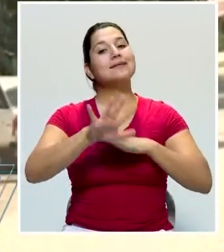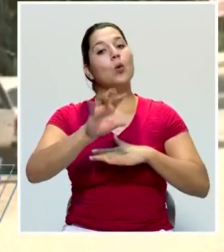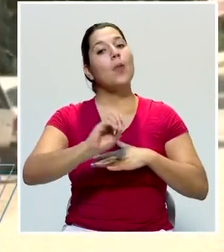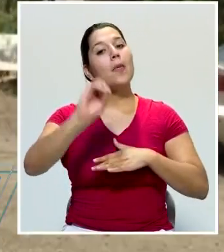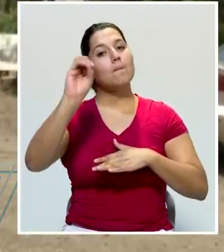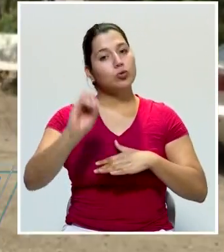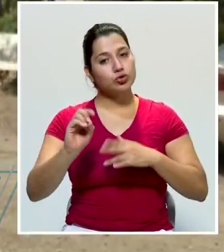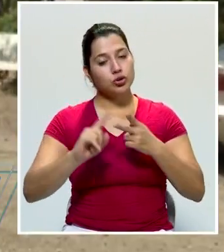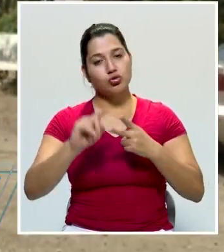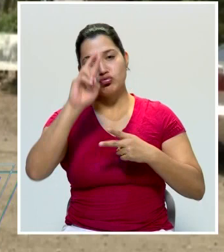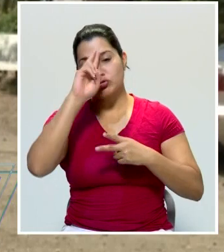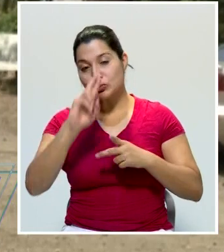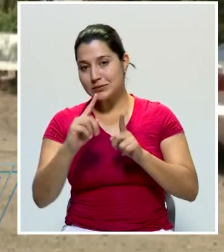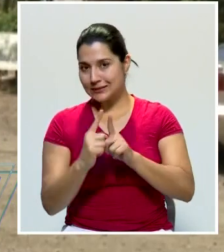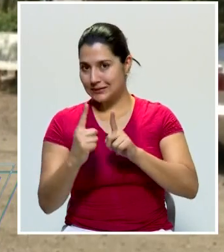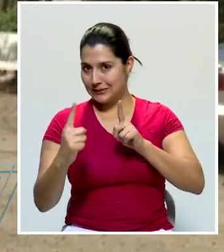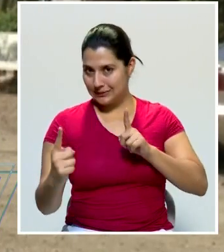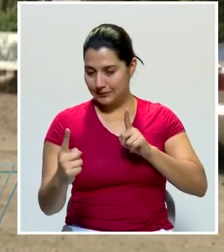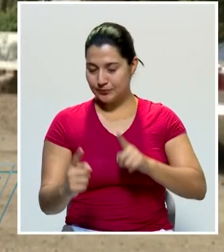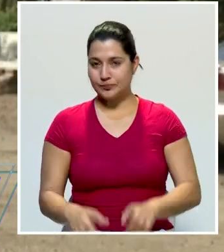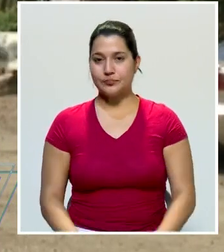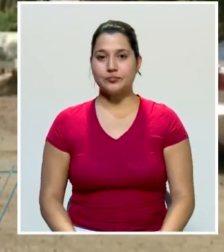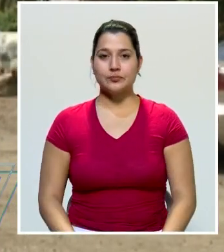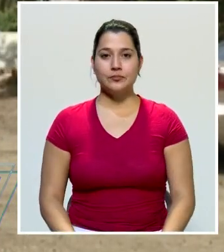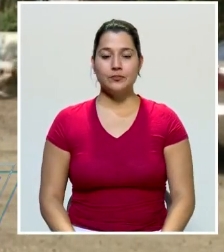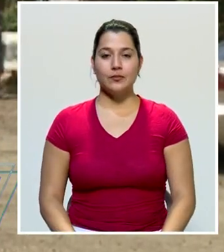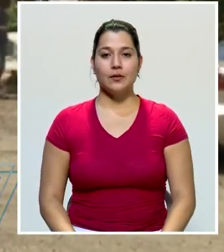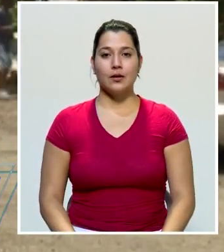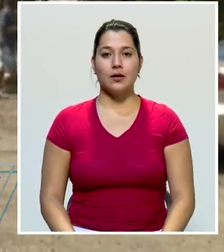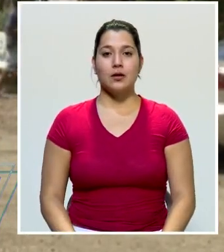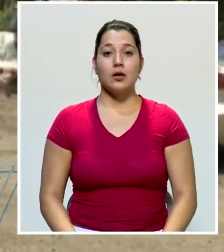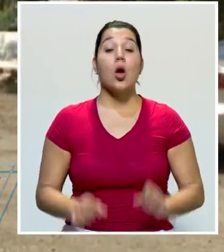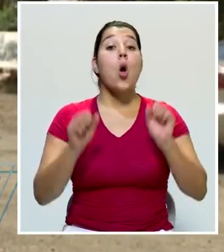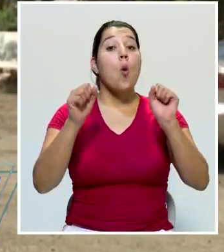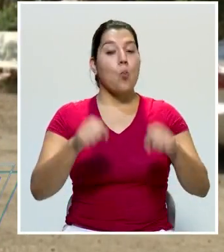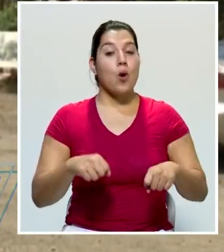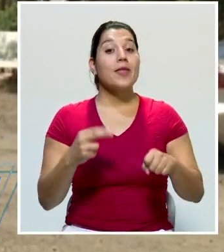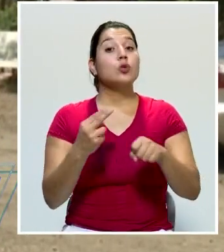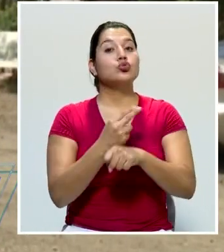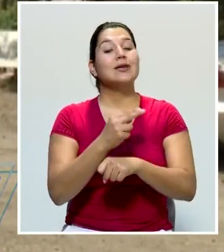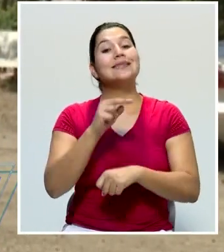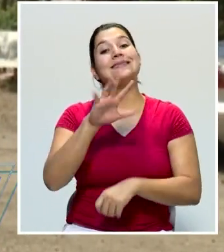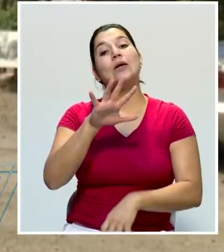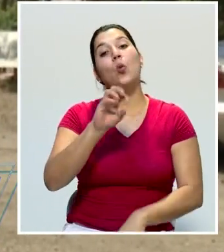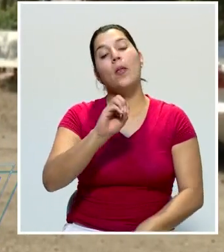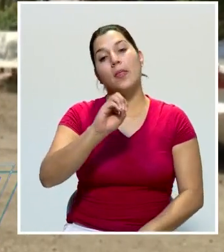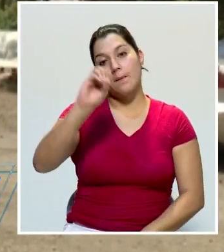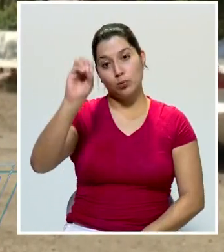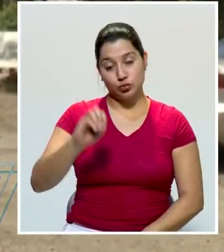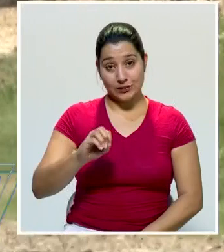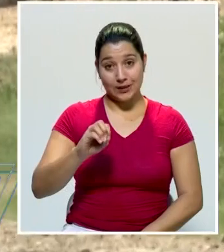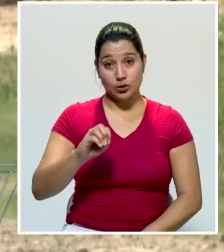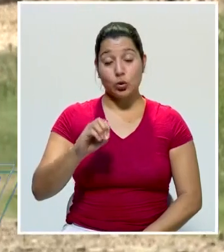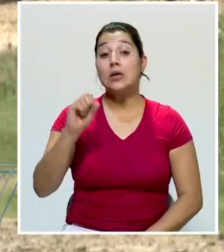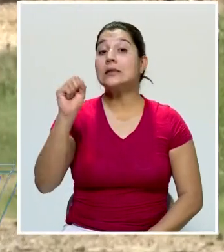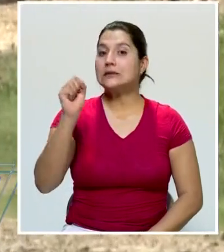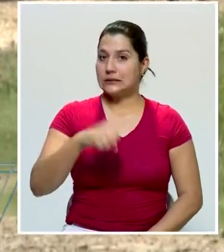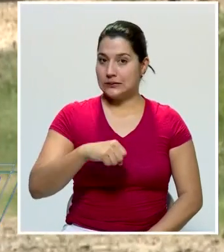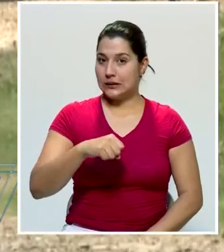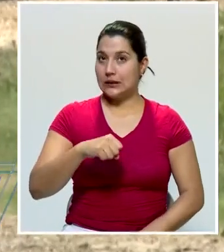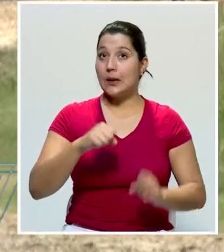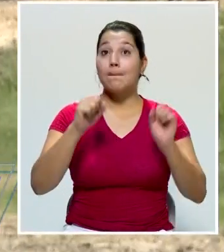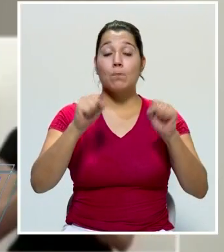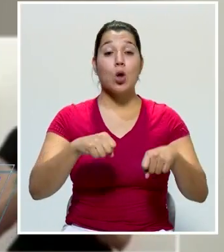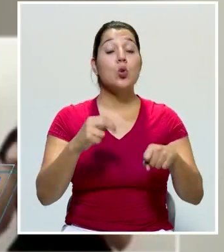y medidas de distanciamiento social. Lo que pueden usar siempre al 50%, sí pueden